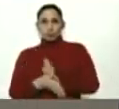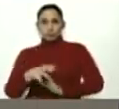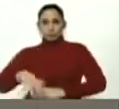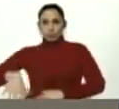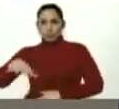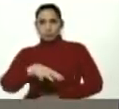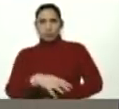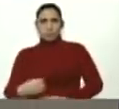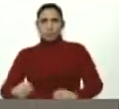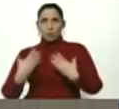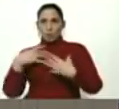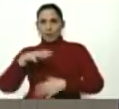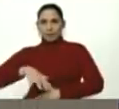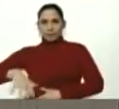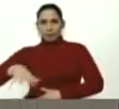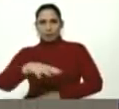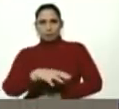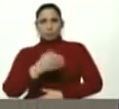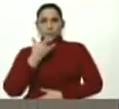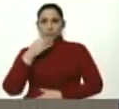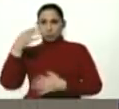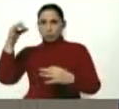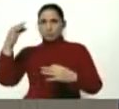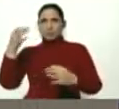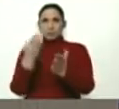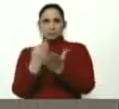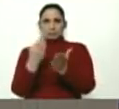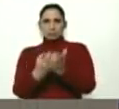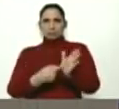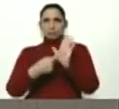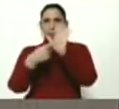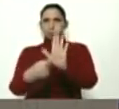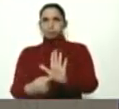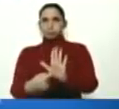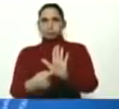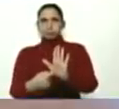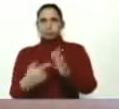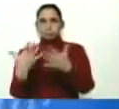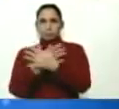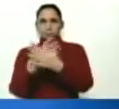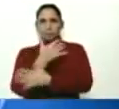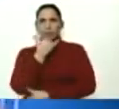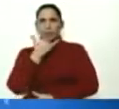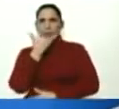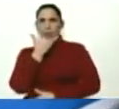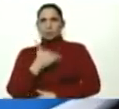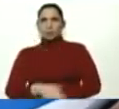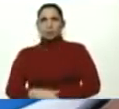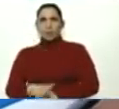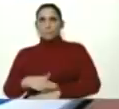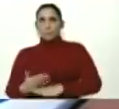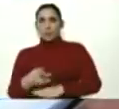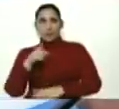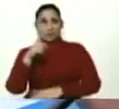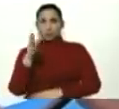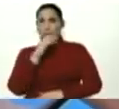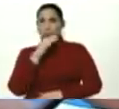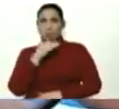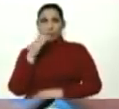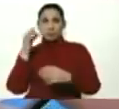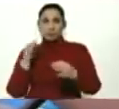esta es una lámina que siempre la presentamos de manera errónea, porque los casos, no es cierto que en Apure